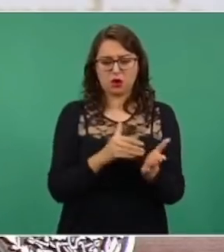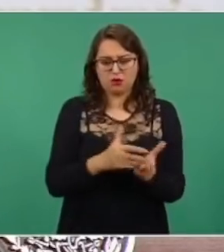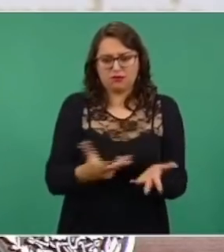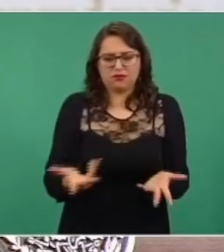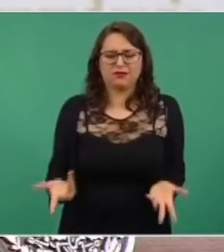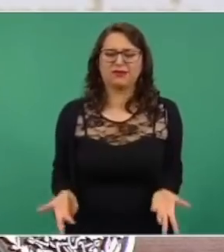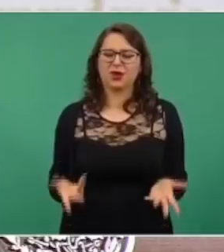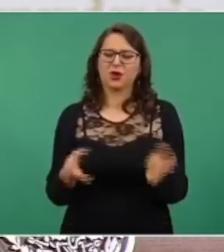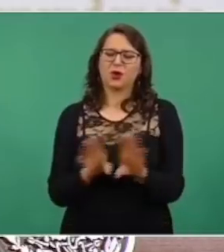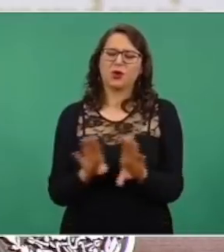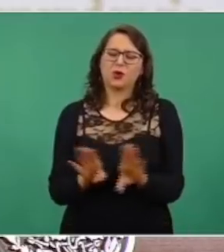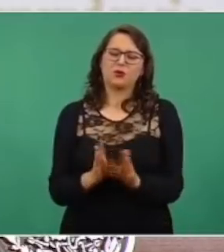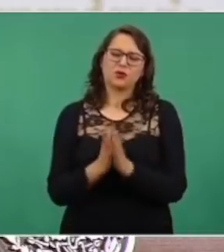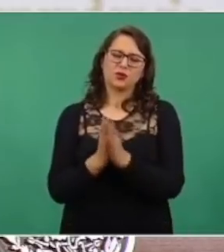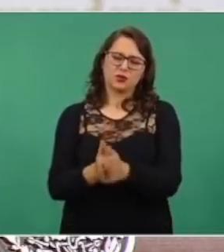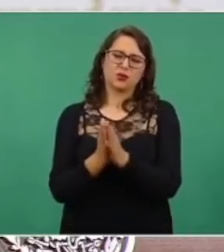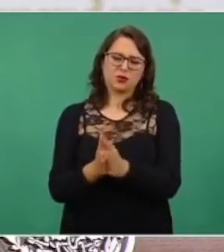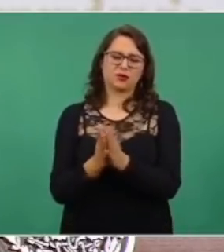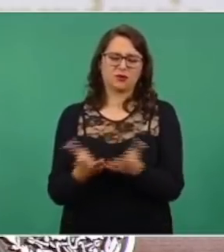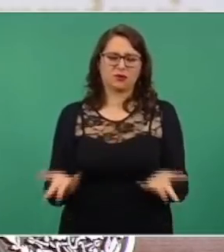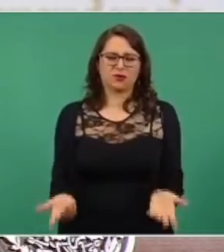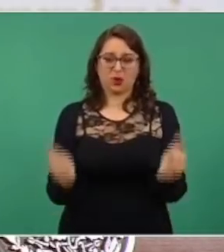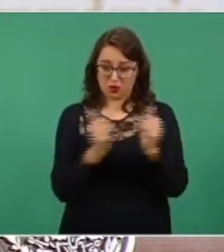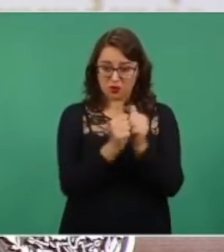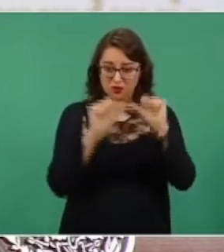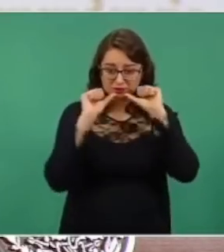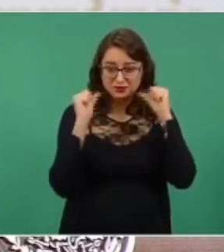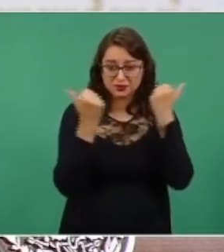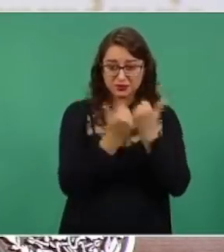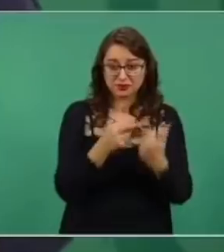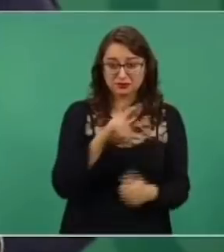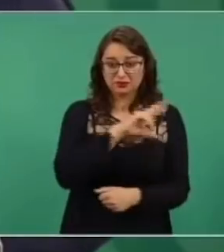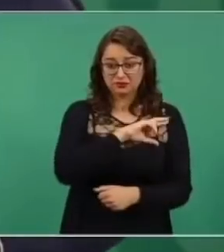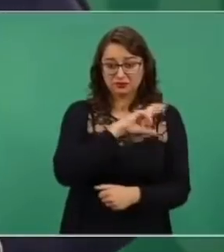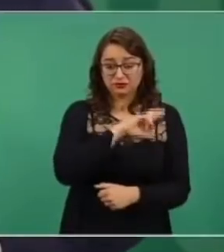una asociación privada o